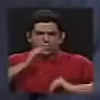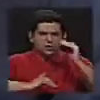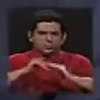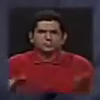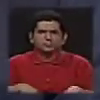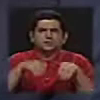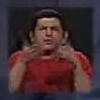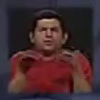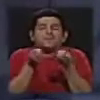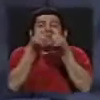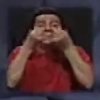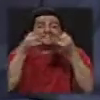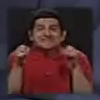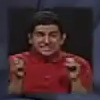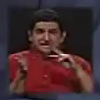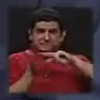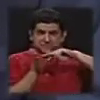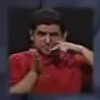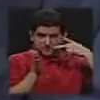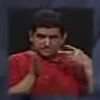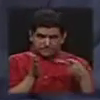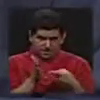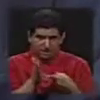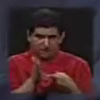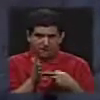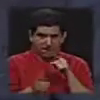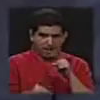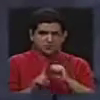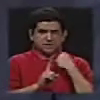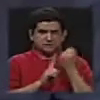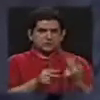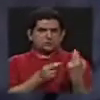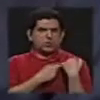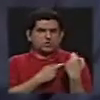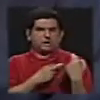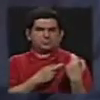obra sin caer en una responsabilidad